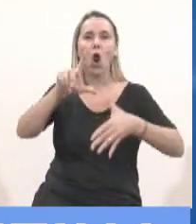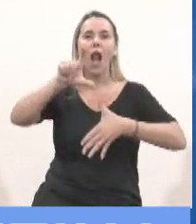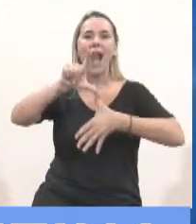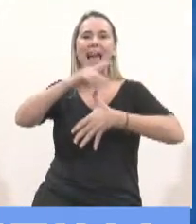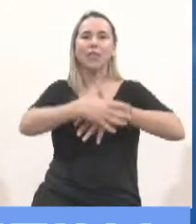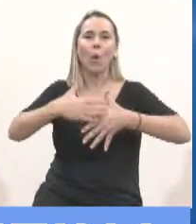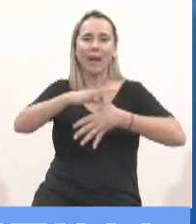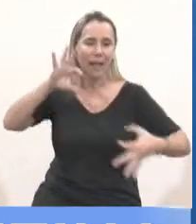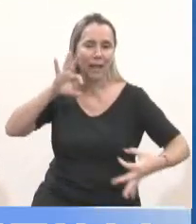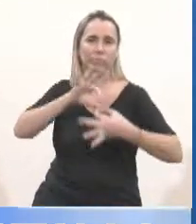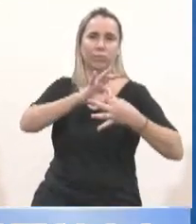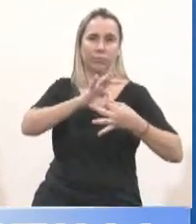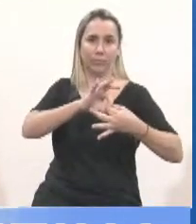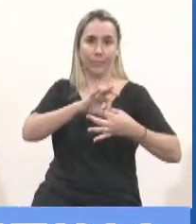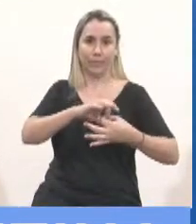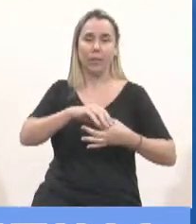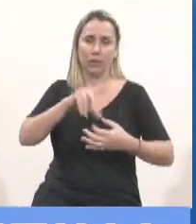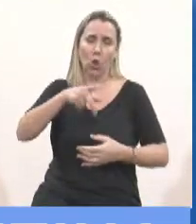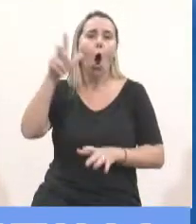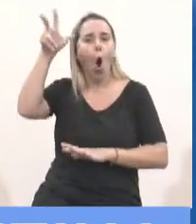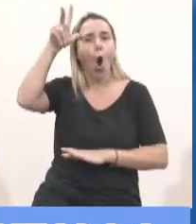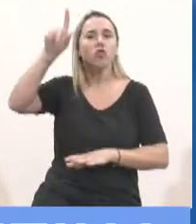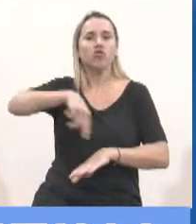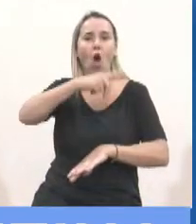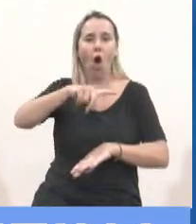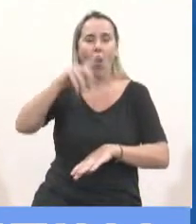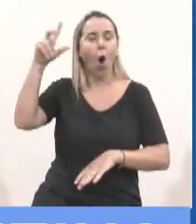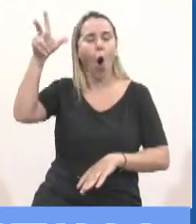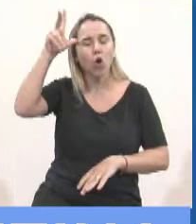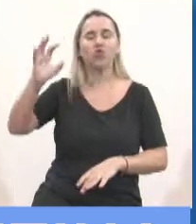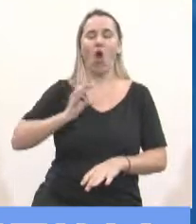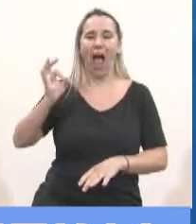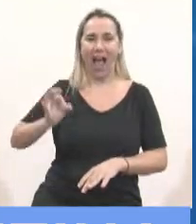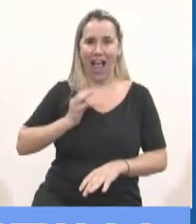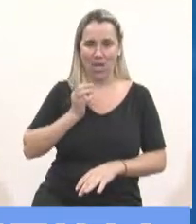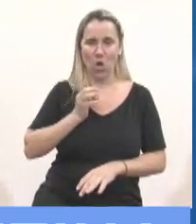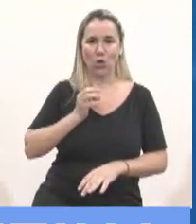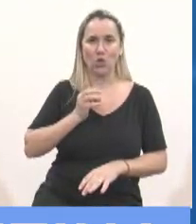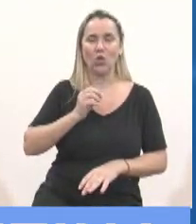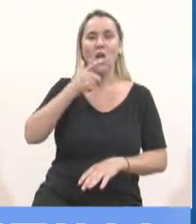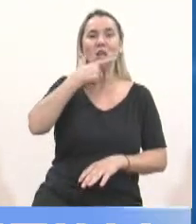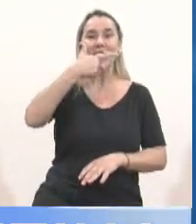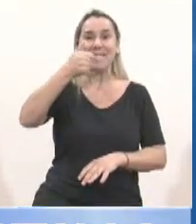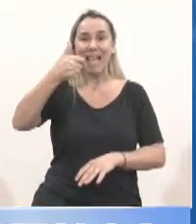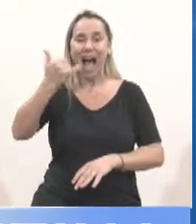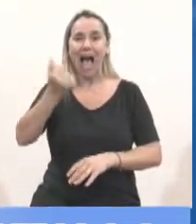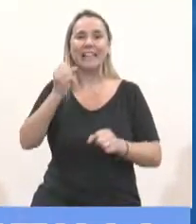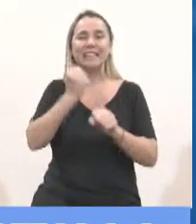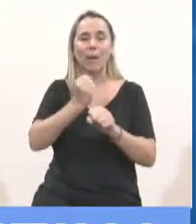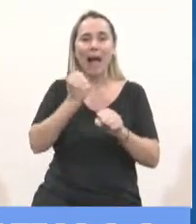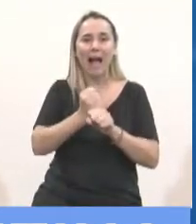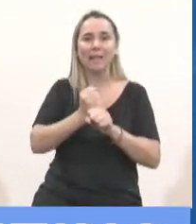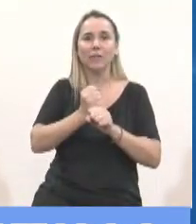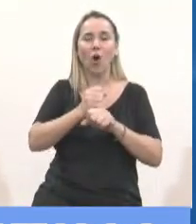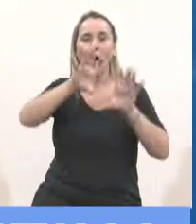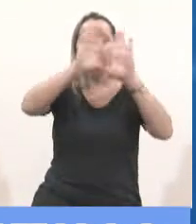latinoamericana. Y lo digo porque estuvimos 8 años con el senador Rodríguez Saá, es presidente de la Nación, estuvimos en el Parlamento del Mercosur trabajando 8 años. Yo